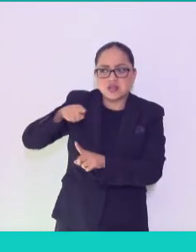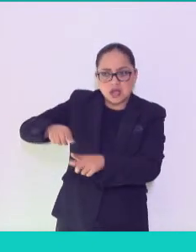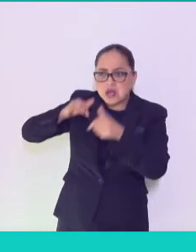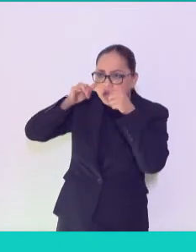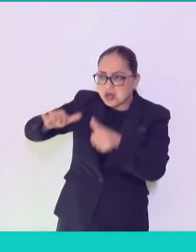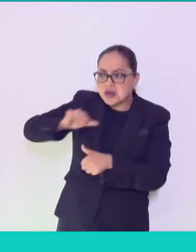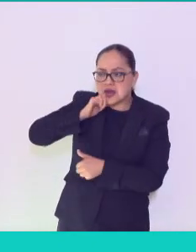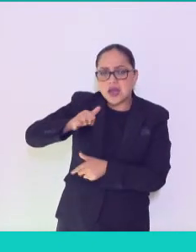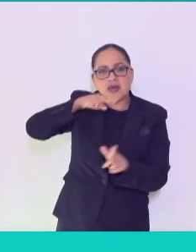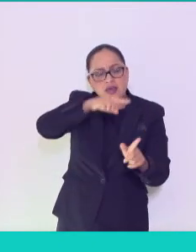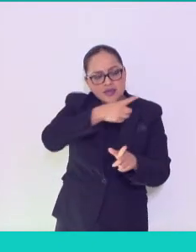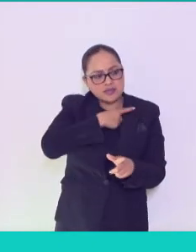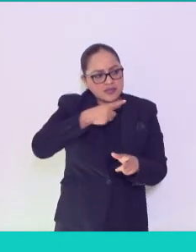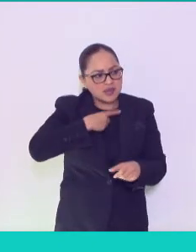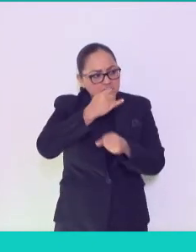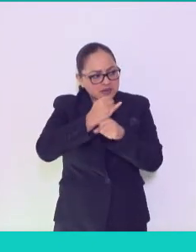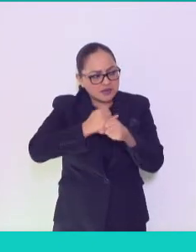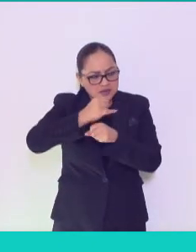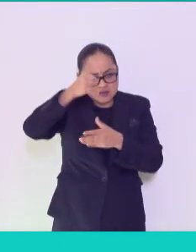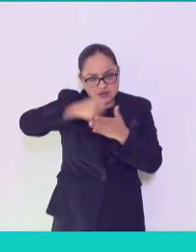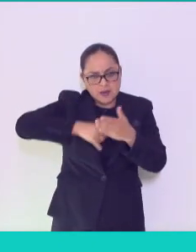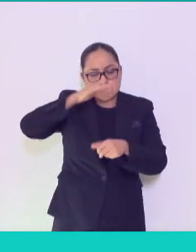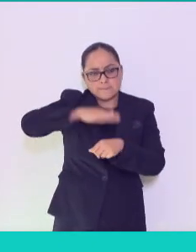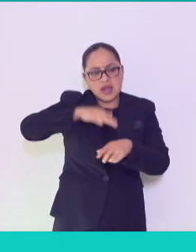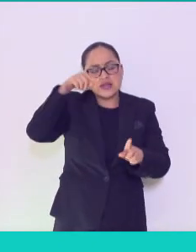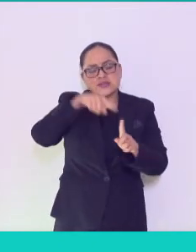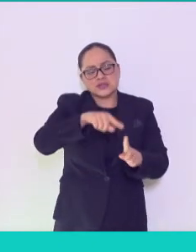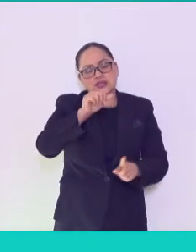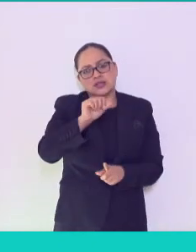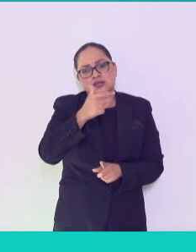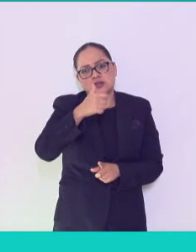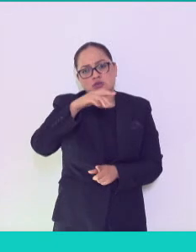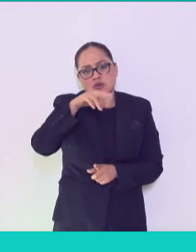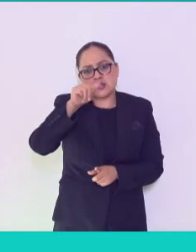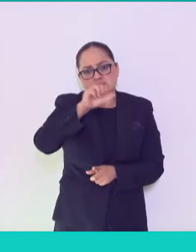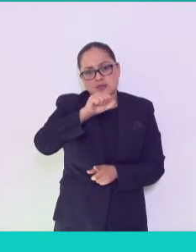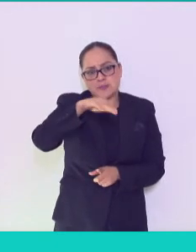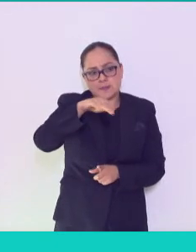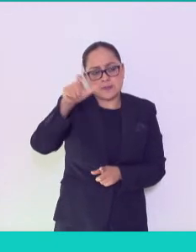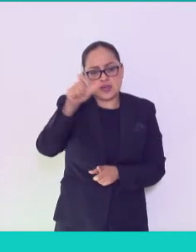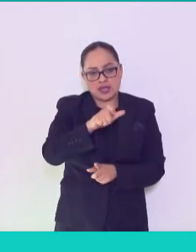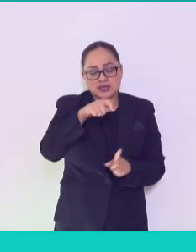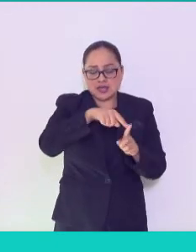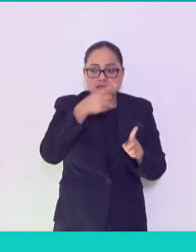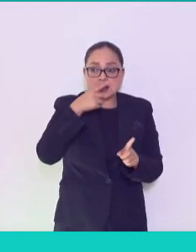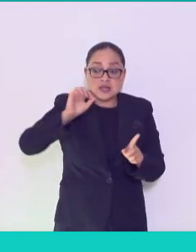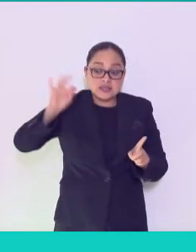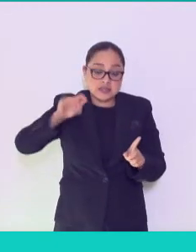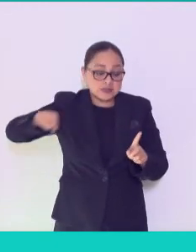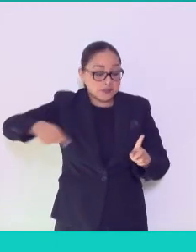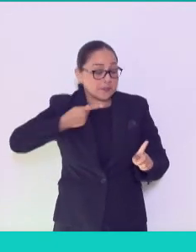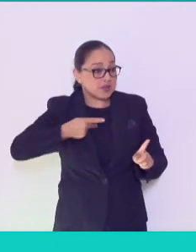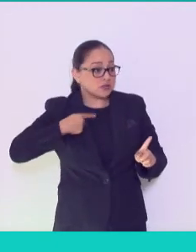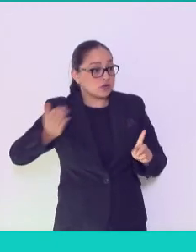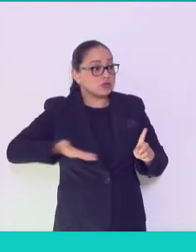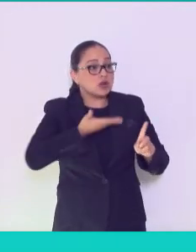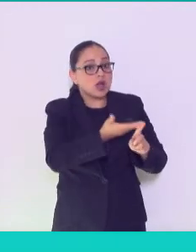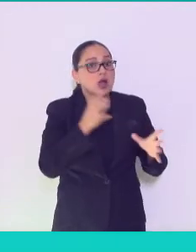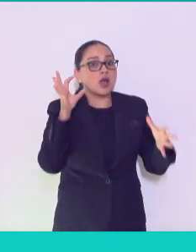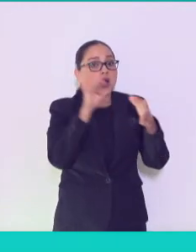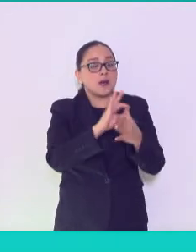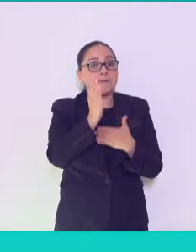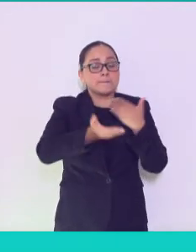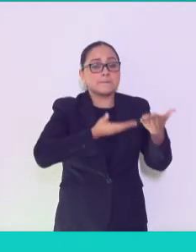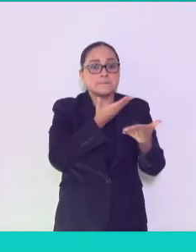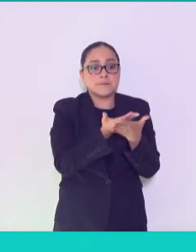criterio de búsqueda empleado por agroasemex toda vez que si bien en particular no señalo temporalidad alguna la solicitud fue vinculada a